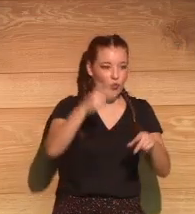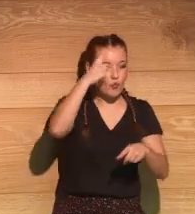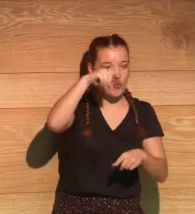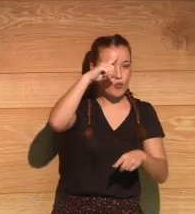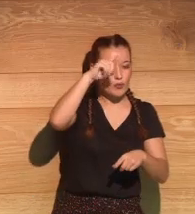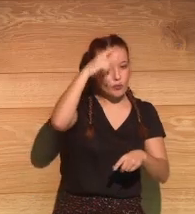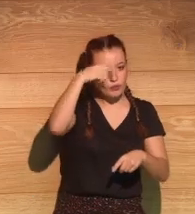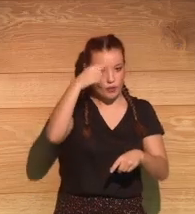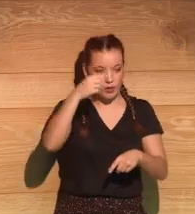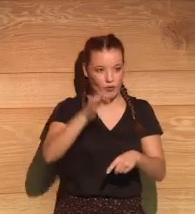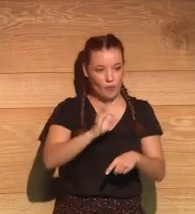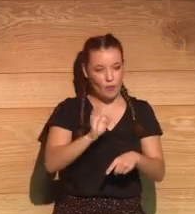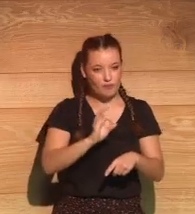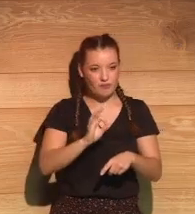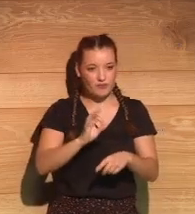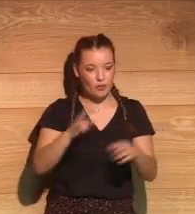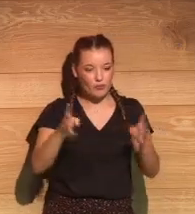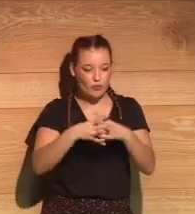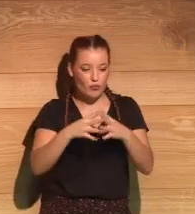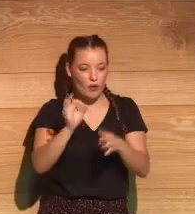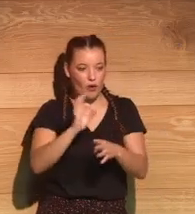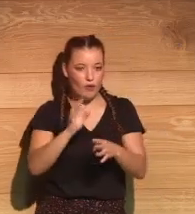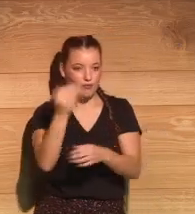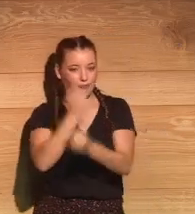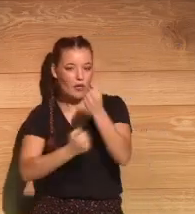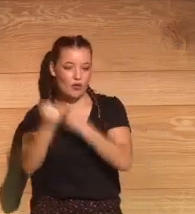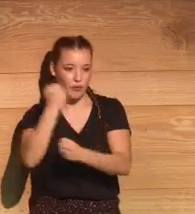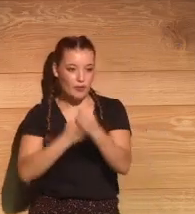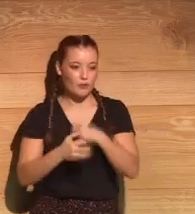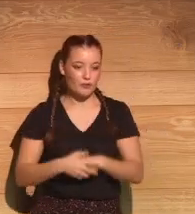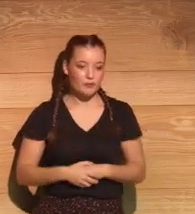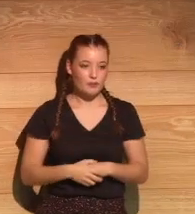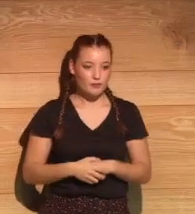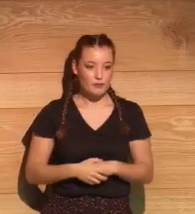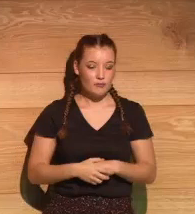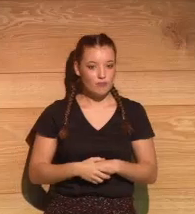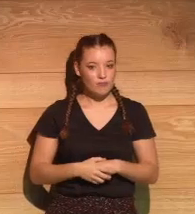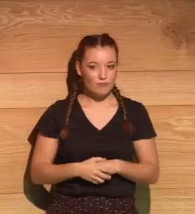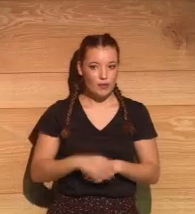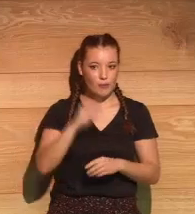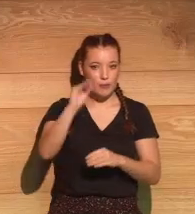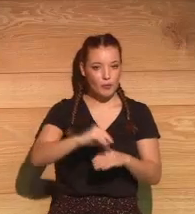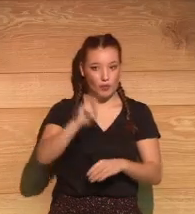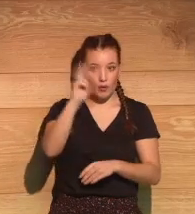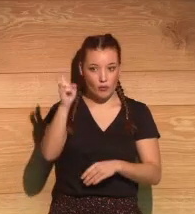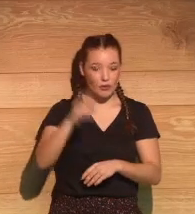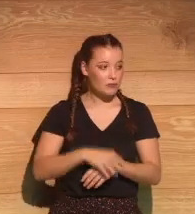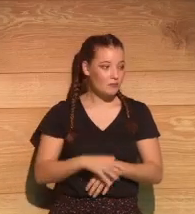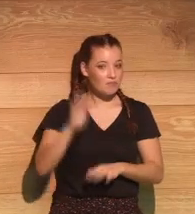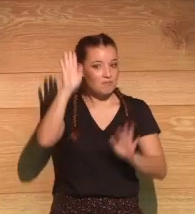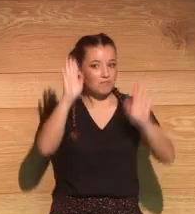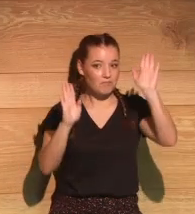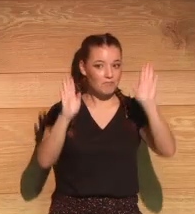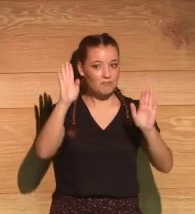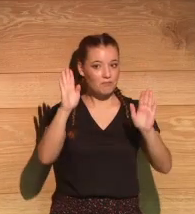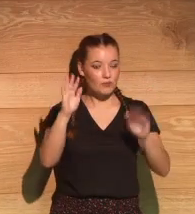sobre estructurales o sobre económicos, ¿no? ¿Alguna cuestión más? Antes veía una mano levantada por aquí. ¿Hay alguna cuestión más que